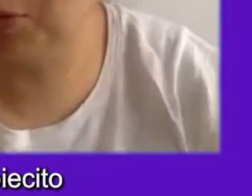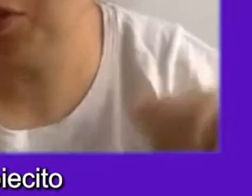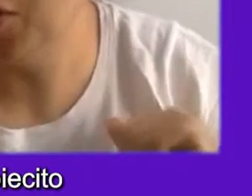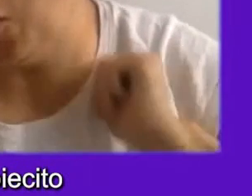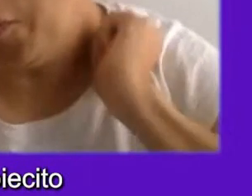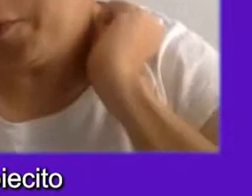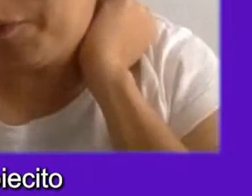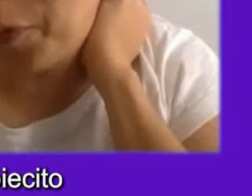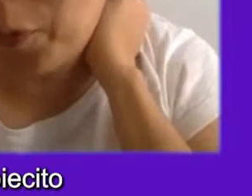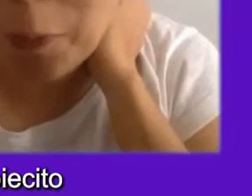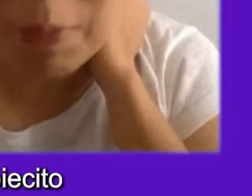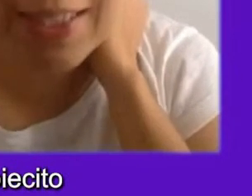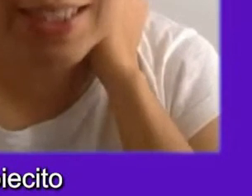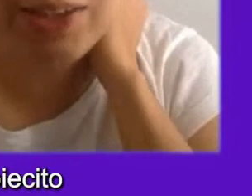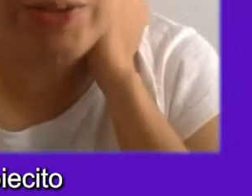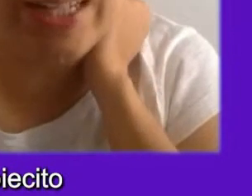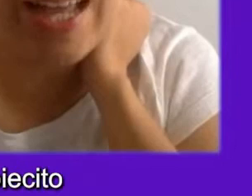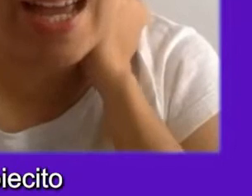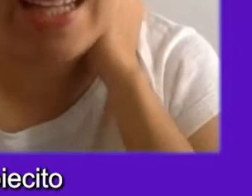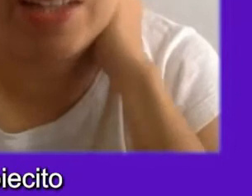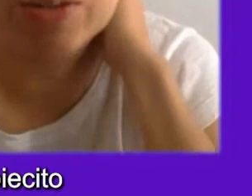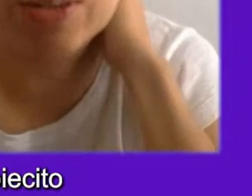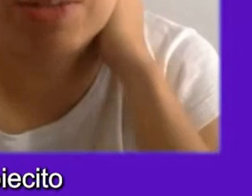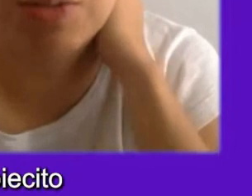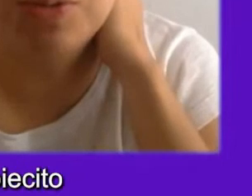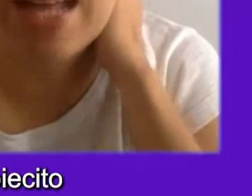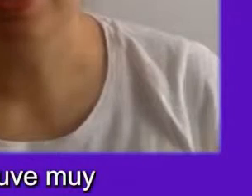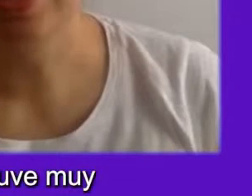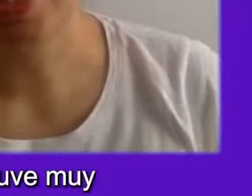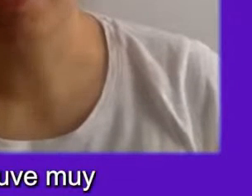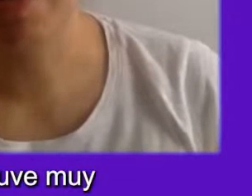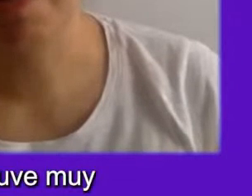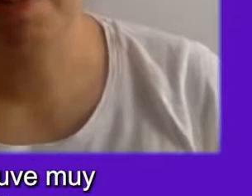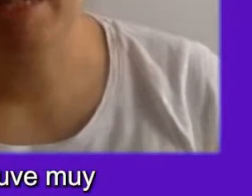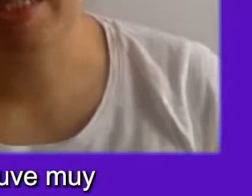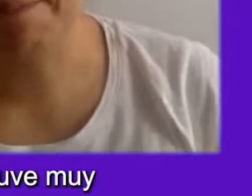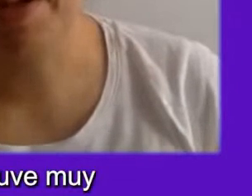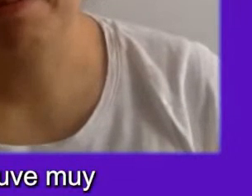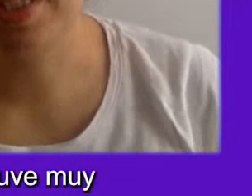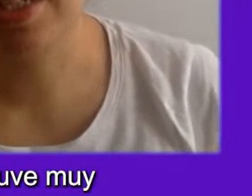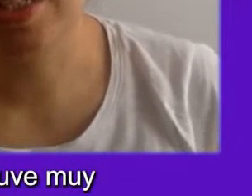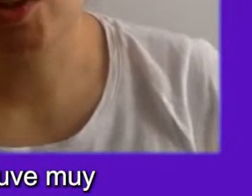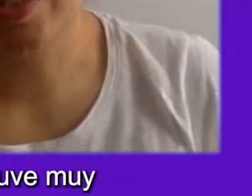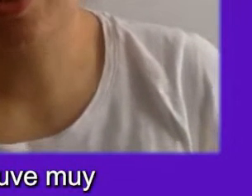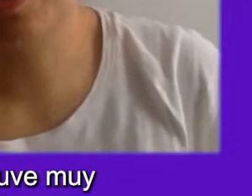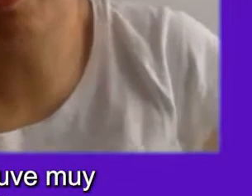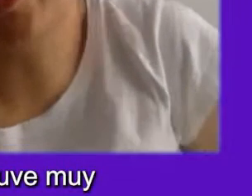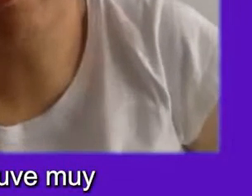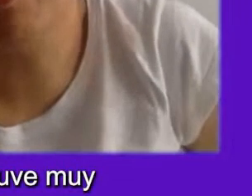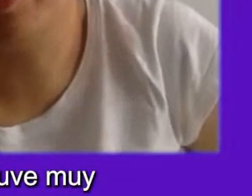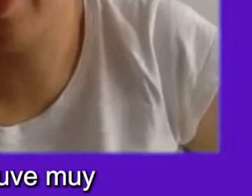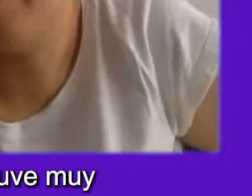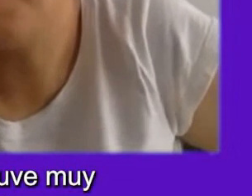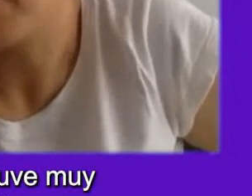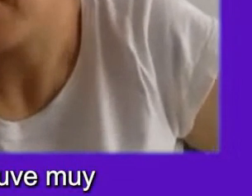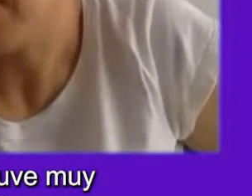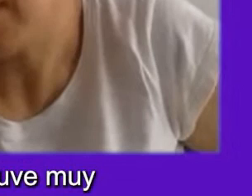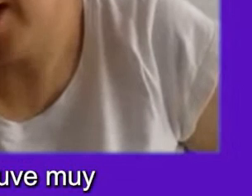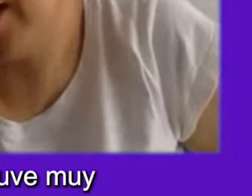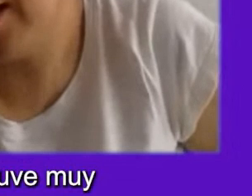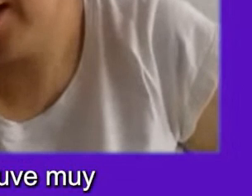solamente un piecito en la industria cultural. En una primera etapa de mi trayectoria estuve muy